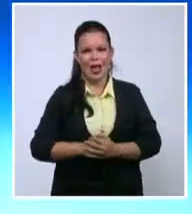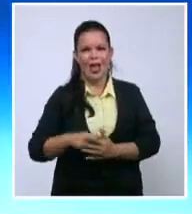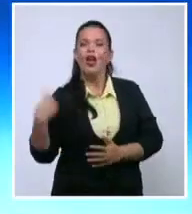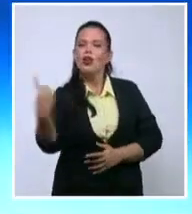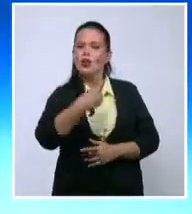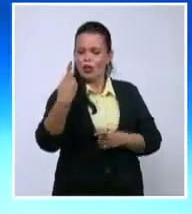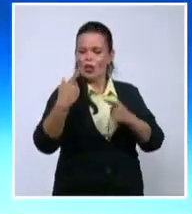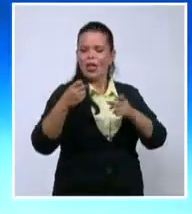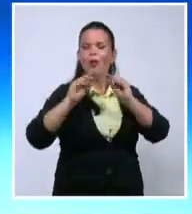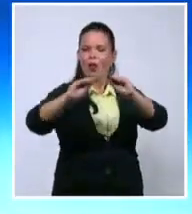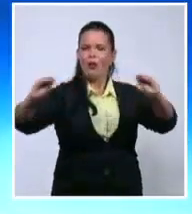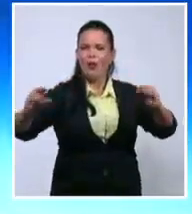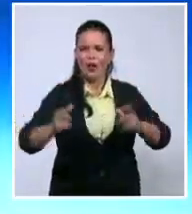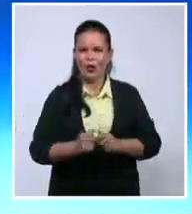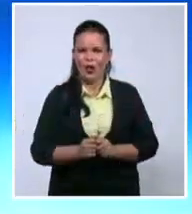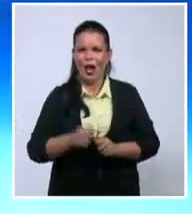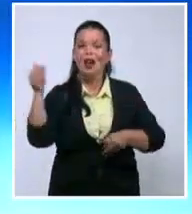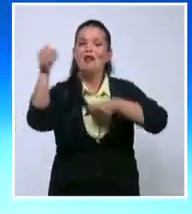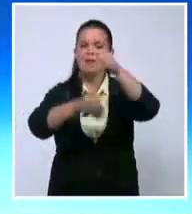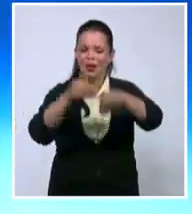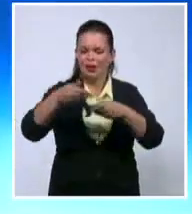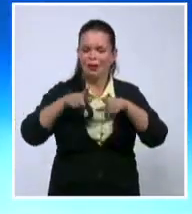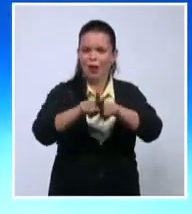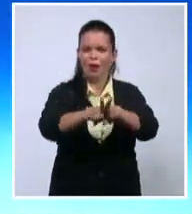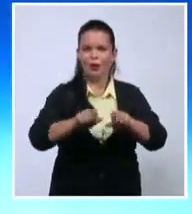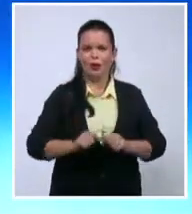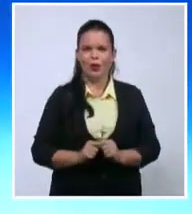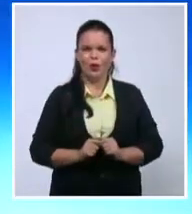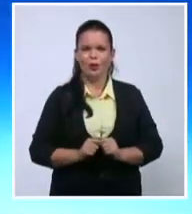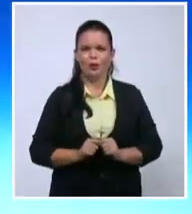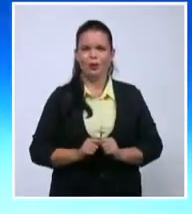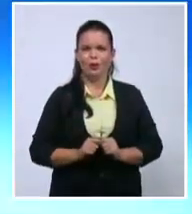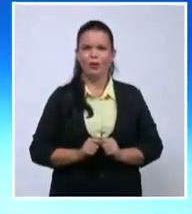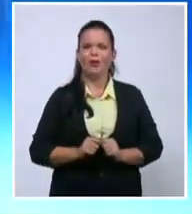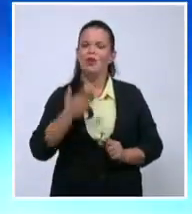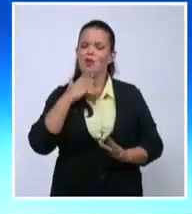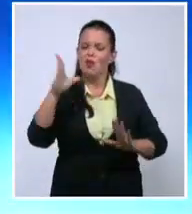convocatorias, acudamos a esas convocatorias. Volveremos muy pronto. Buenas noches.